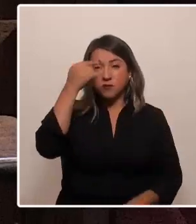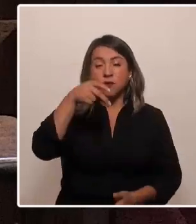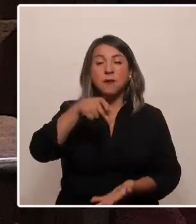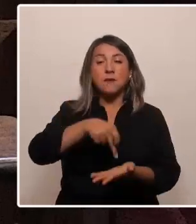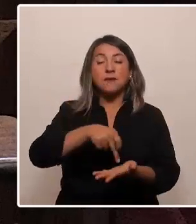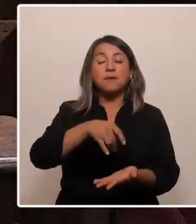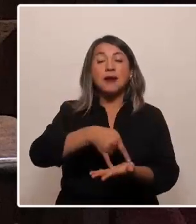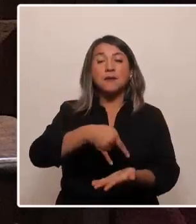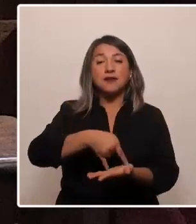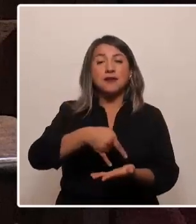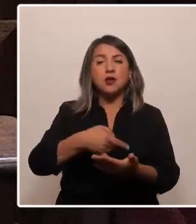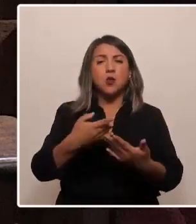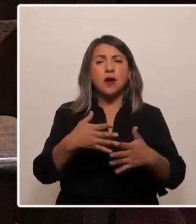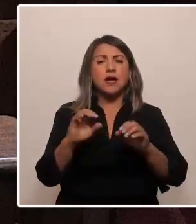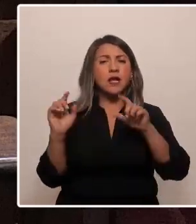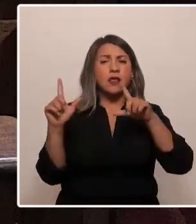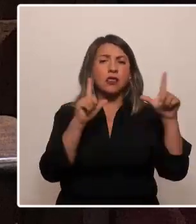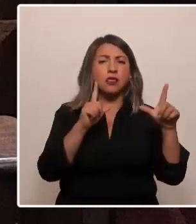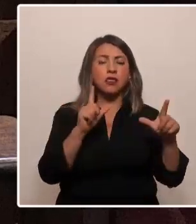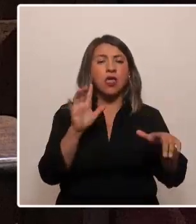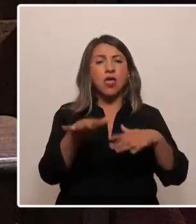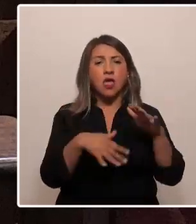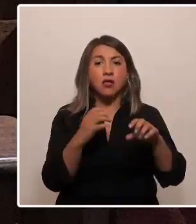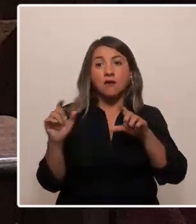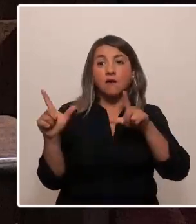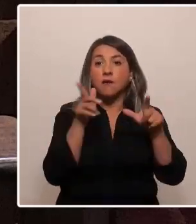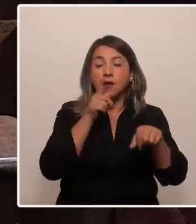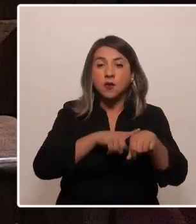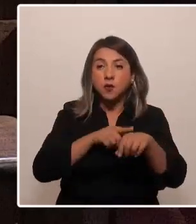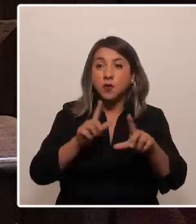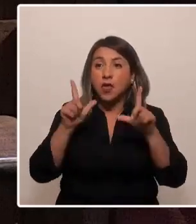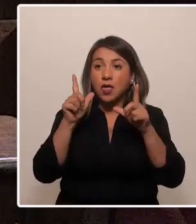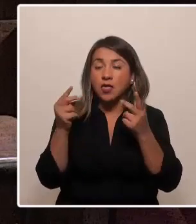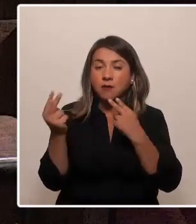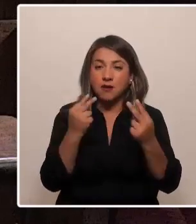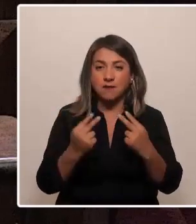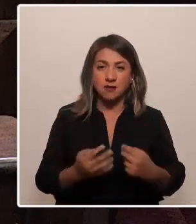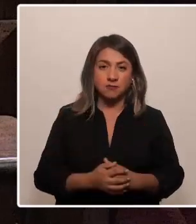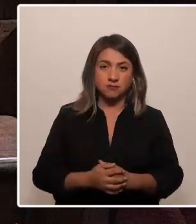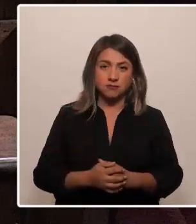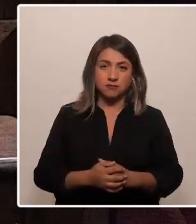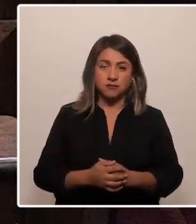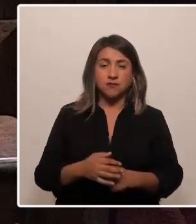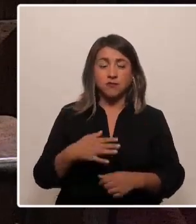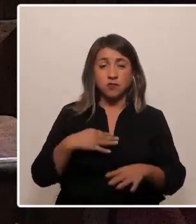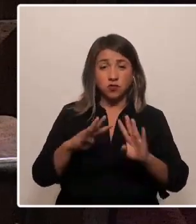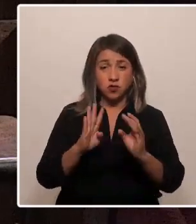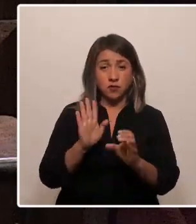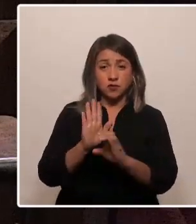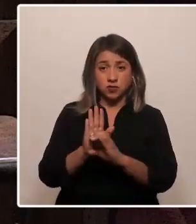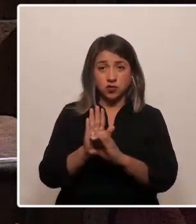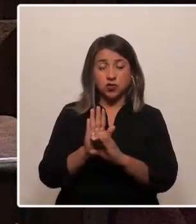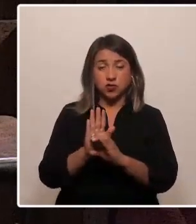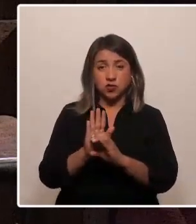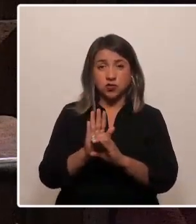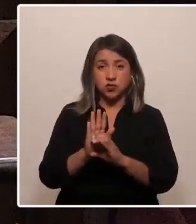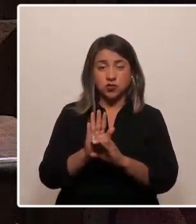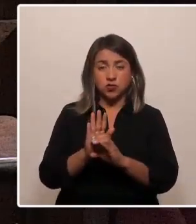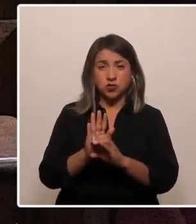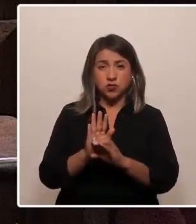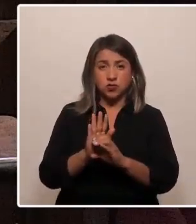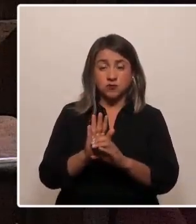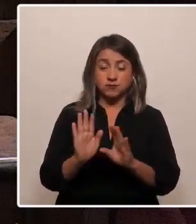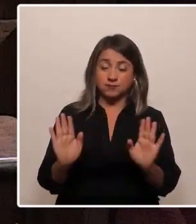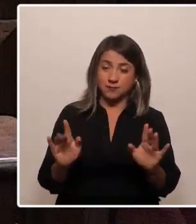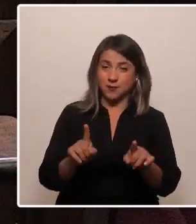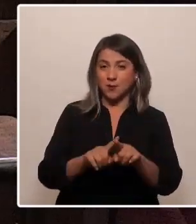capaces de hacer cualquier espectáculo pequeño con tal de tener unos minutitos más de prensa. Y una convención constitucional que tampoco se queda atrás,